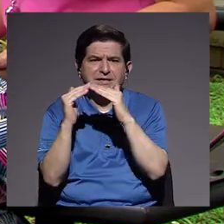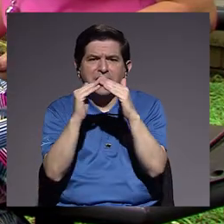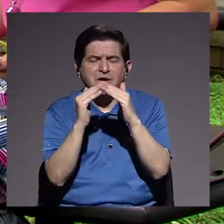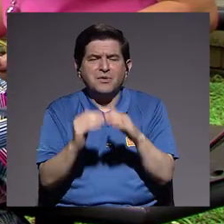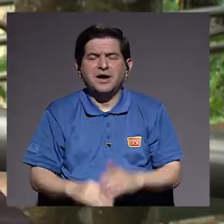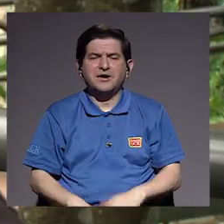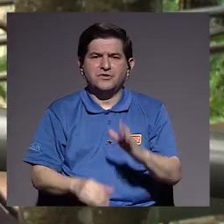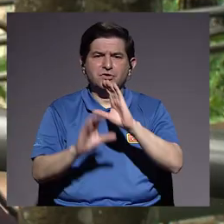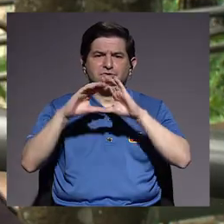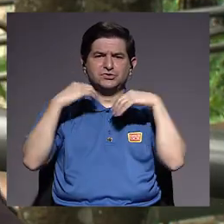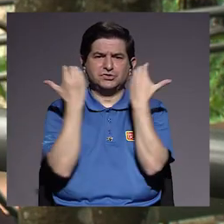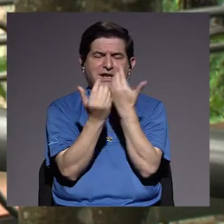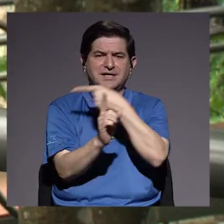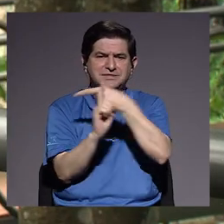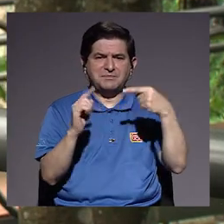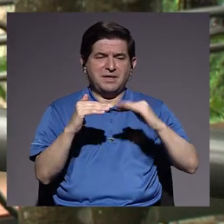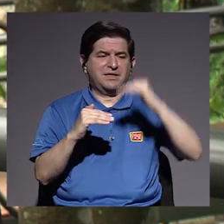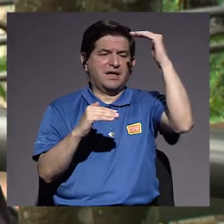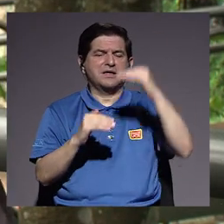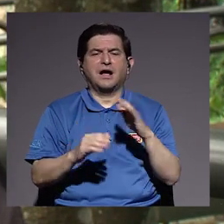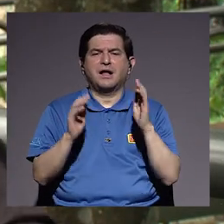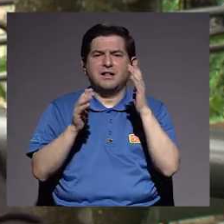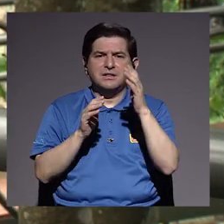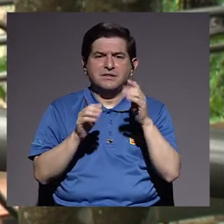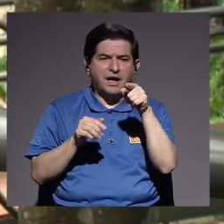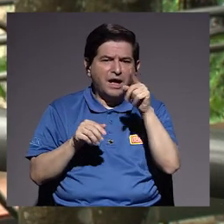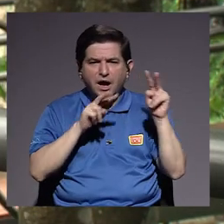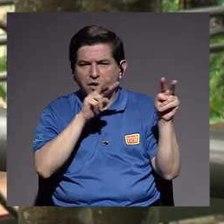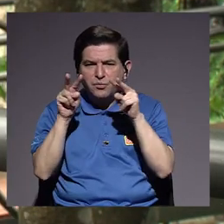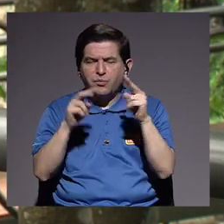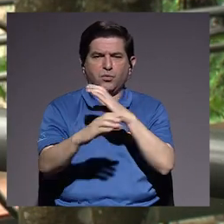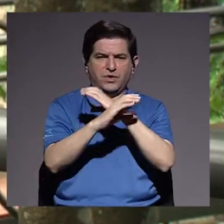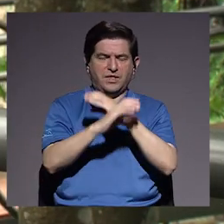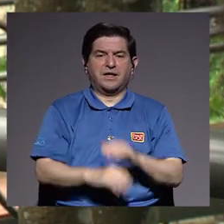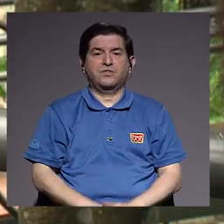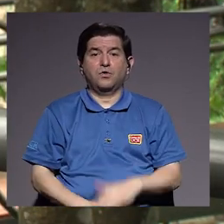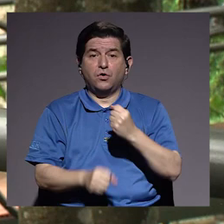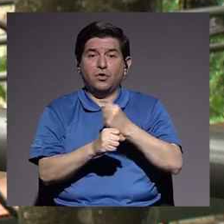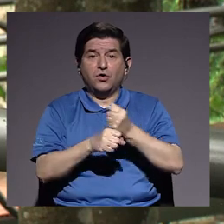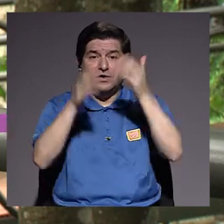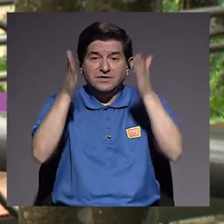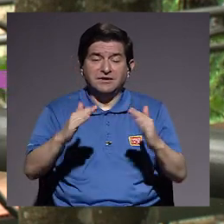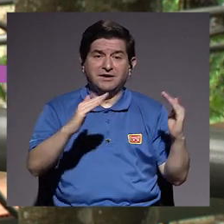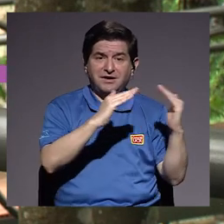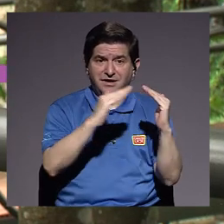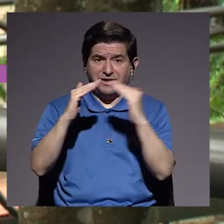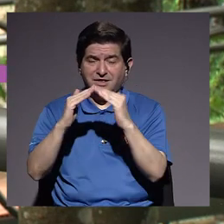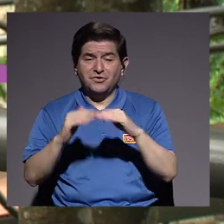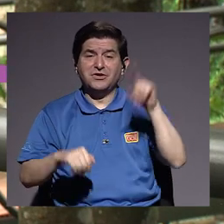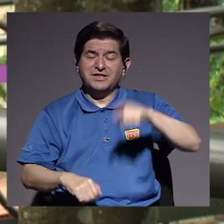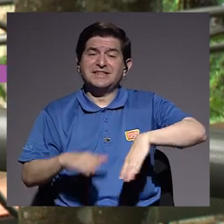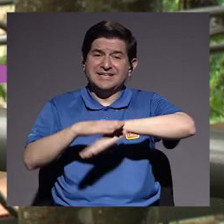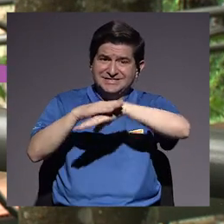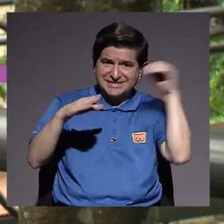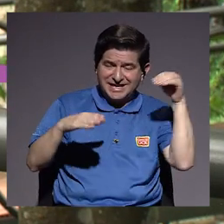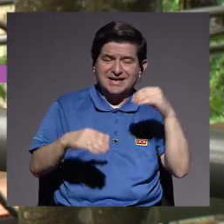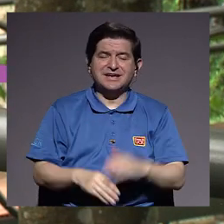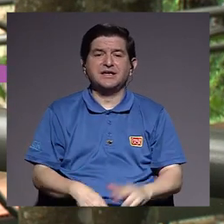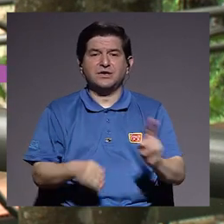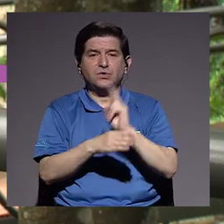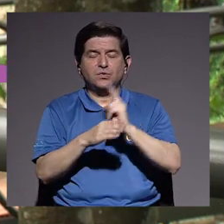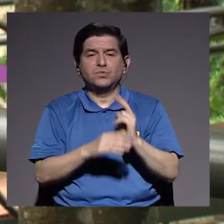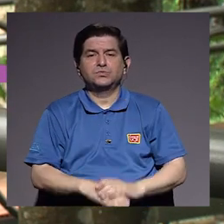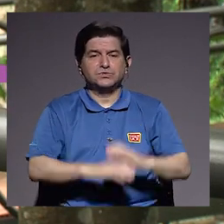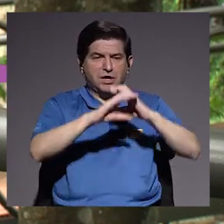de los residenciales de clases medias y clases altas, la empleada doméstica, esas personas necesariamente tienen que salir sí o sí a usar